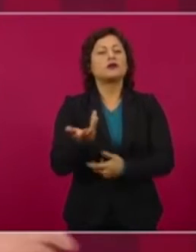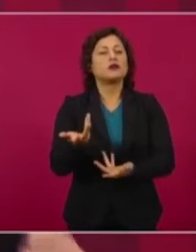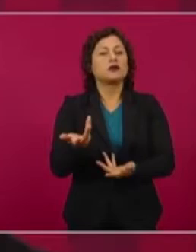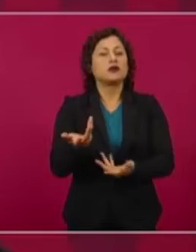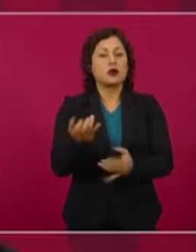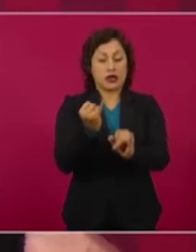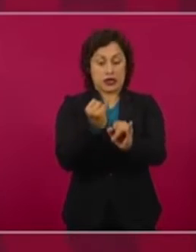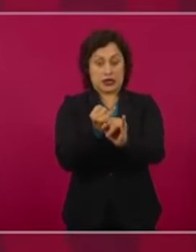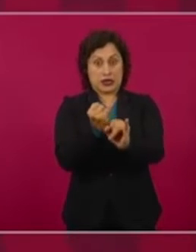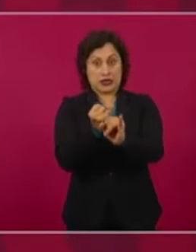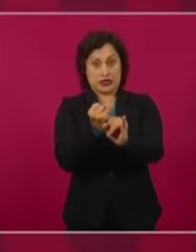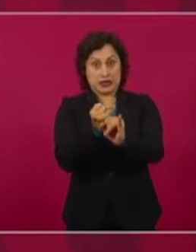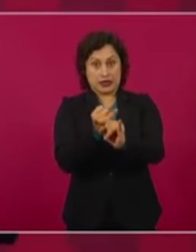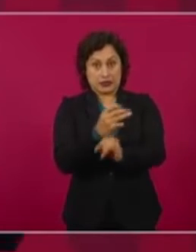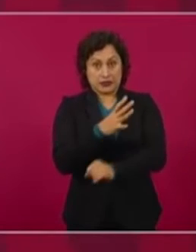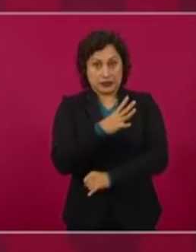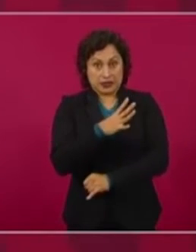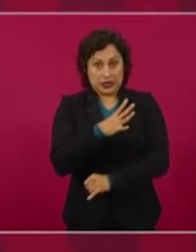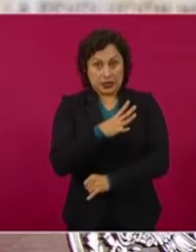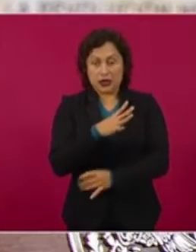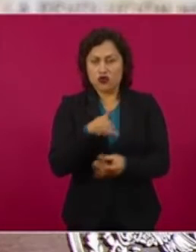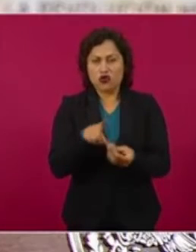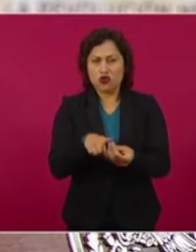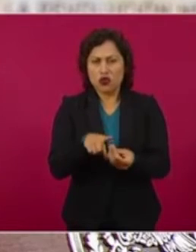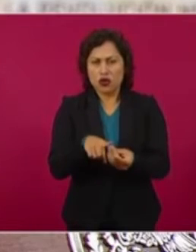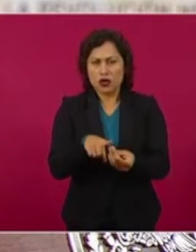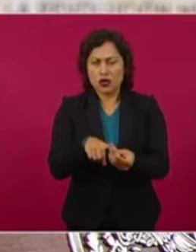en donde